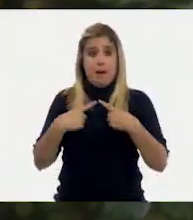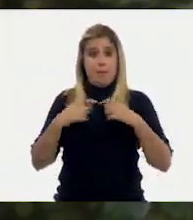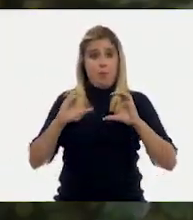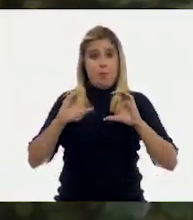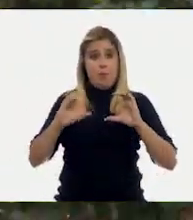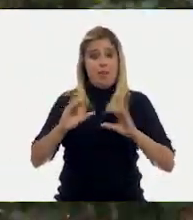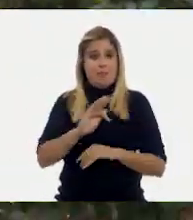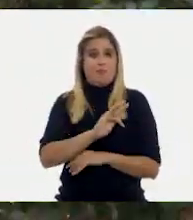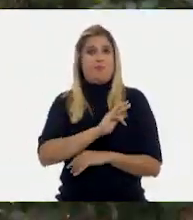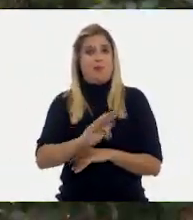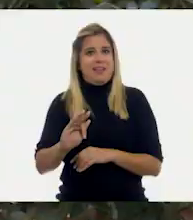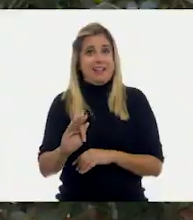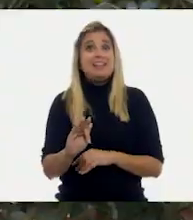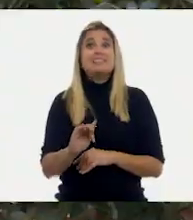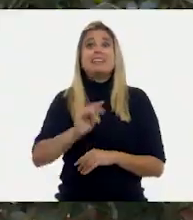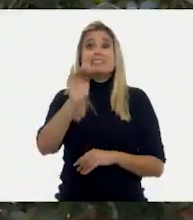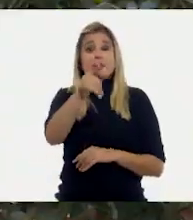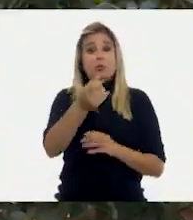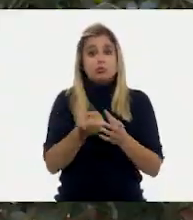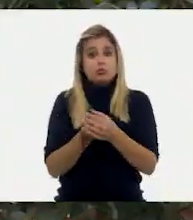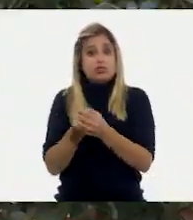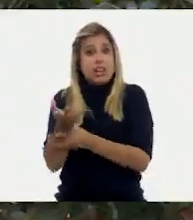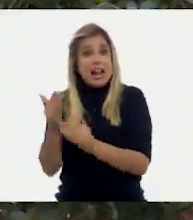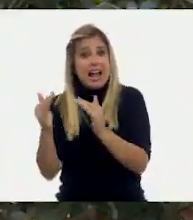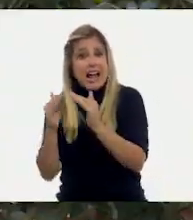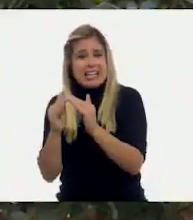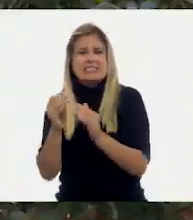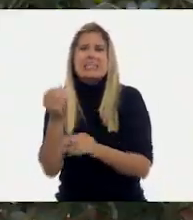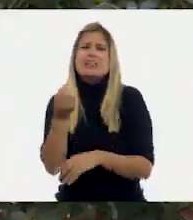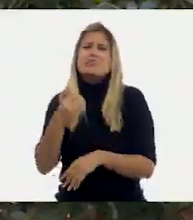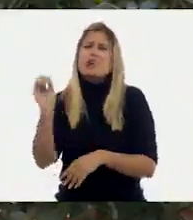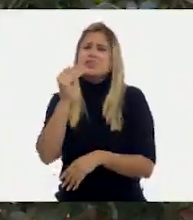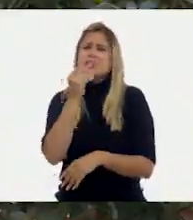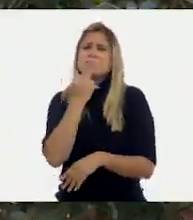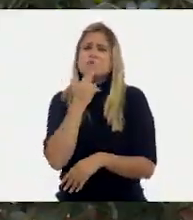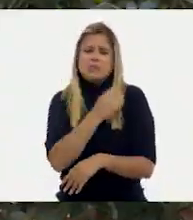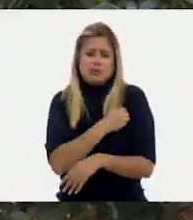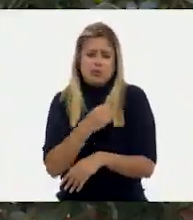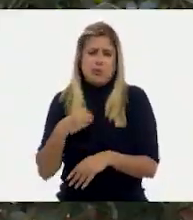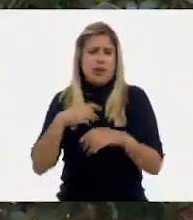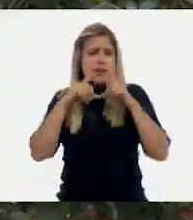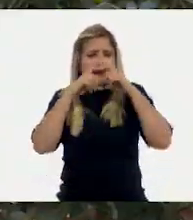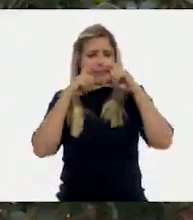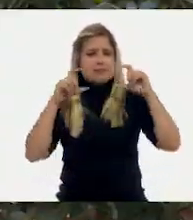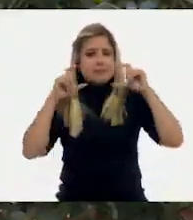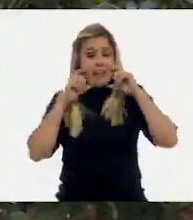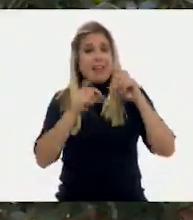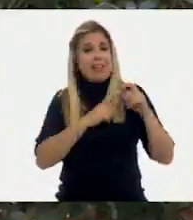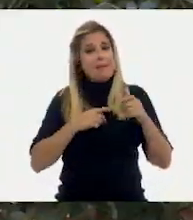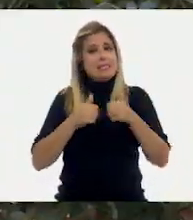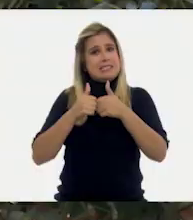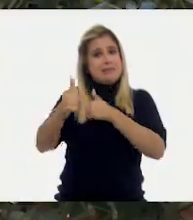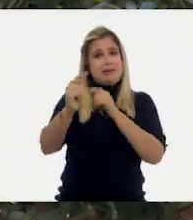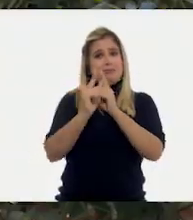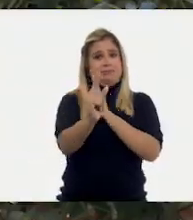te rodean. Si sales de casa, usa cubrebocas y guarda la sana